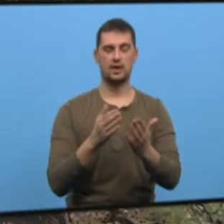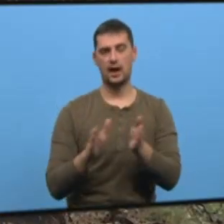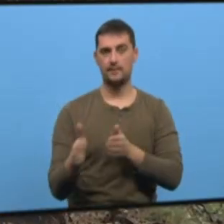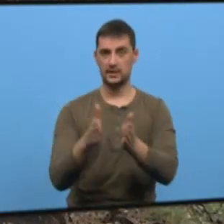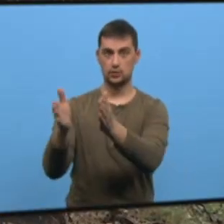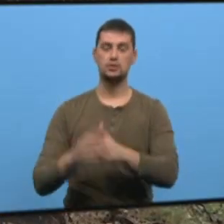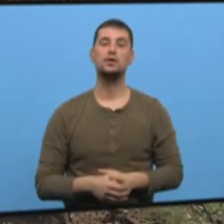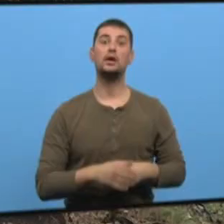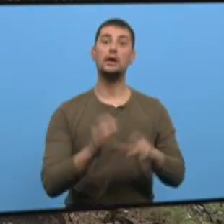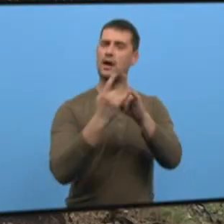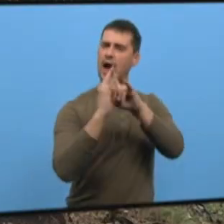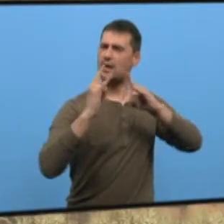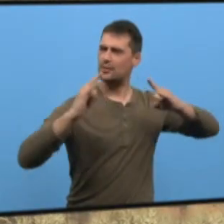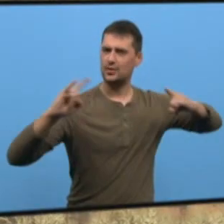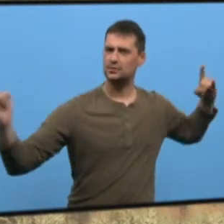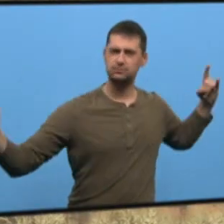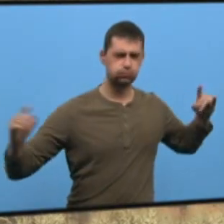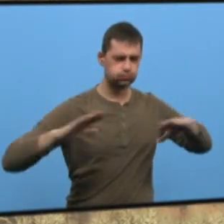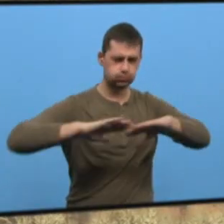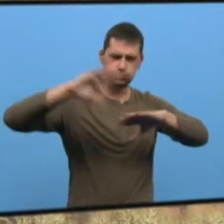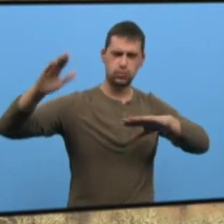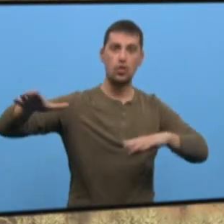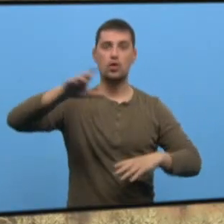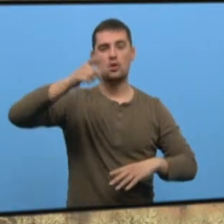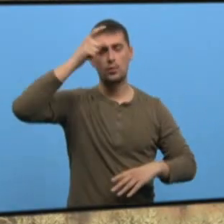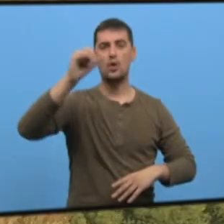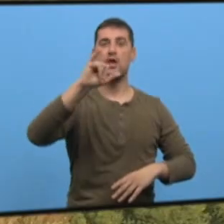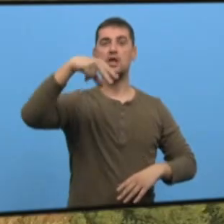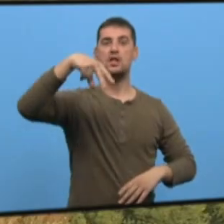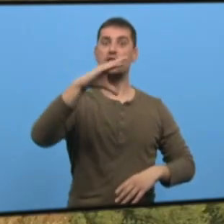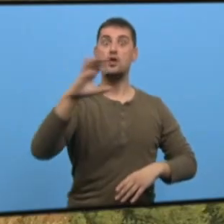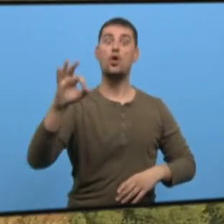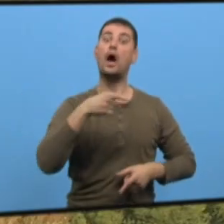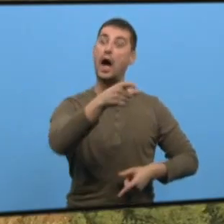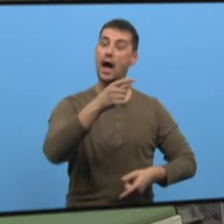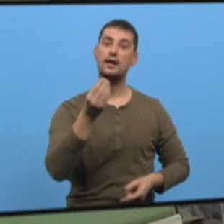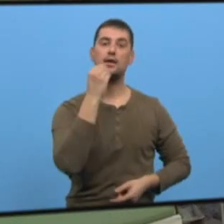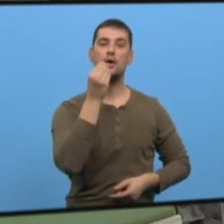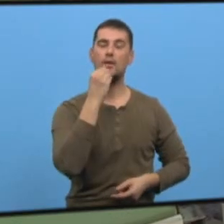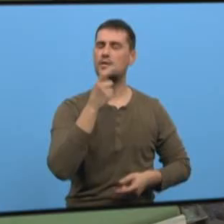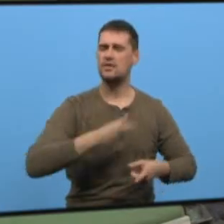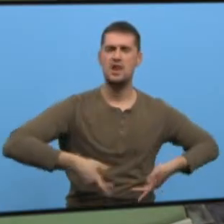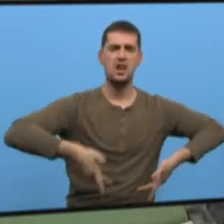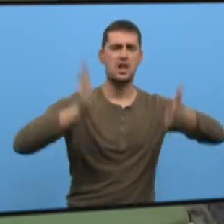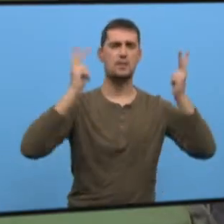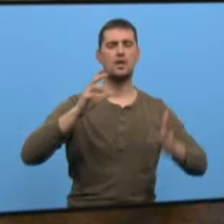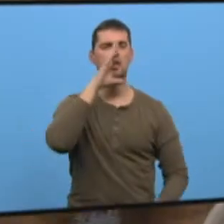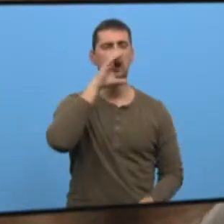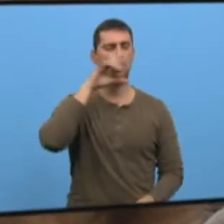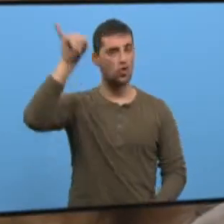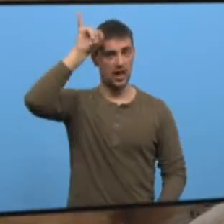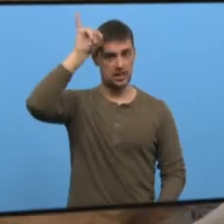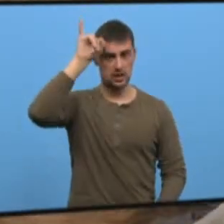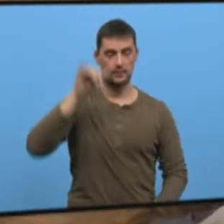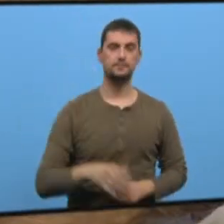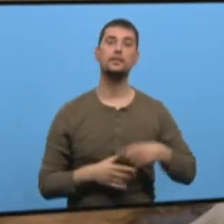subir casos cobren os Montes do incio nos que se cría ceo o porco Celta este porco Celta que recuperamos